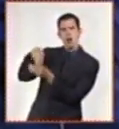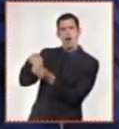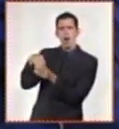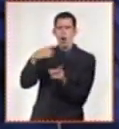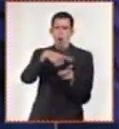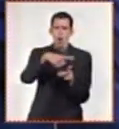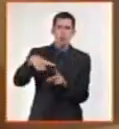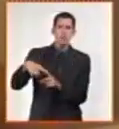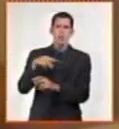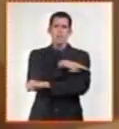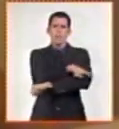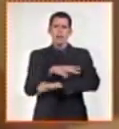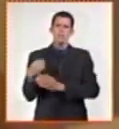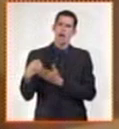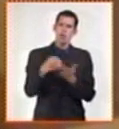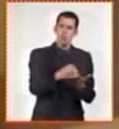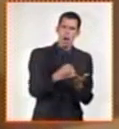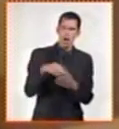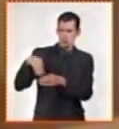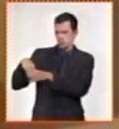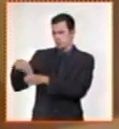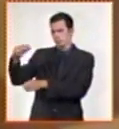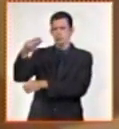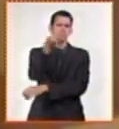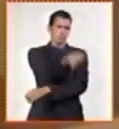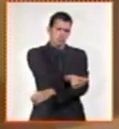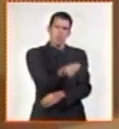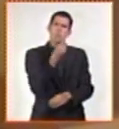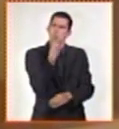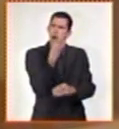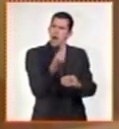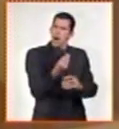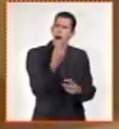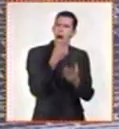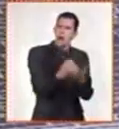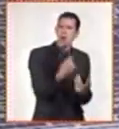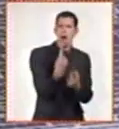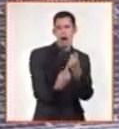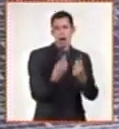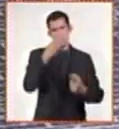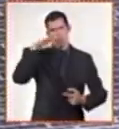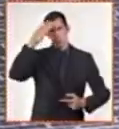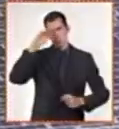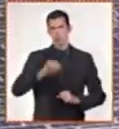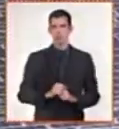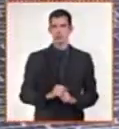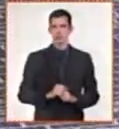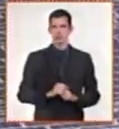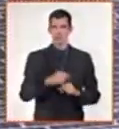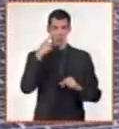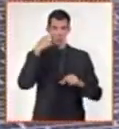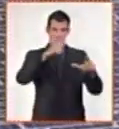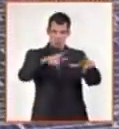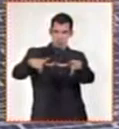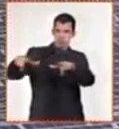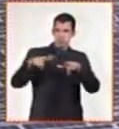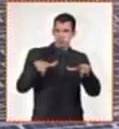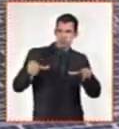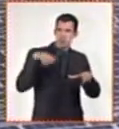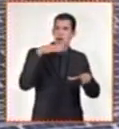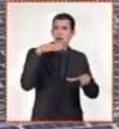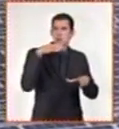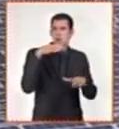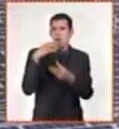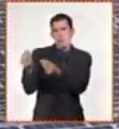construido varios parques solar fotovoltaicos en Cuba a través de la cooperación comercial, que ayuda a aliviar este